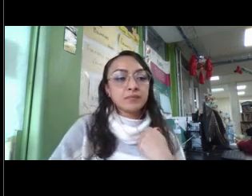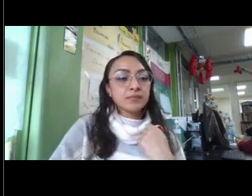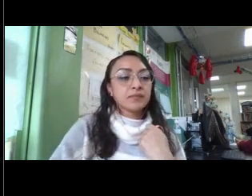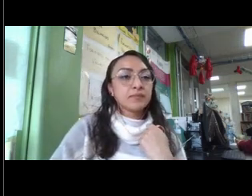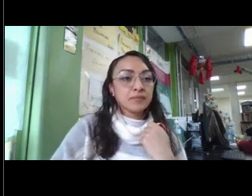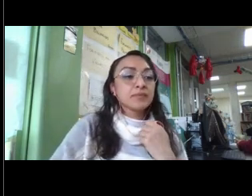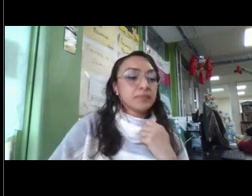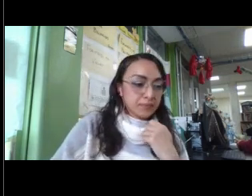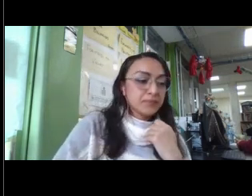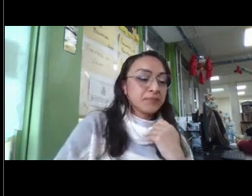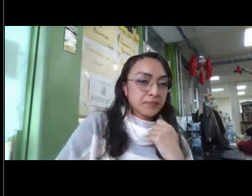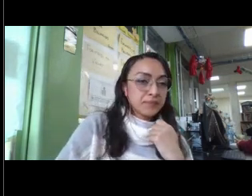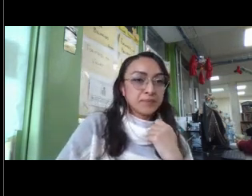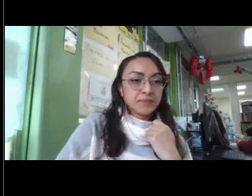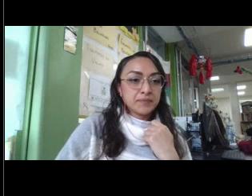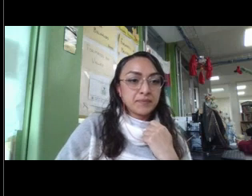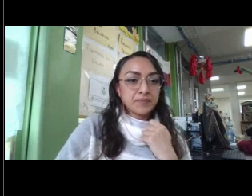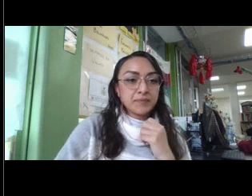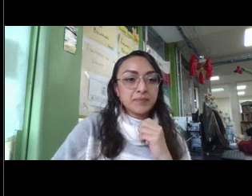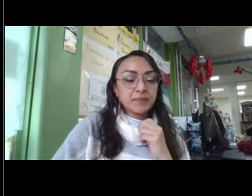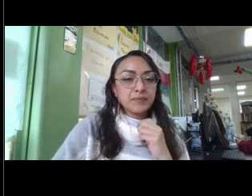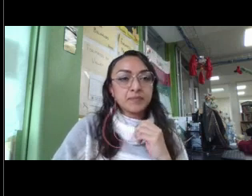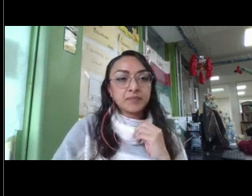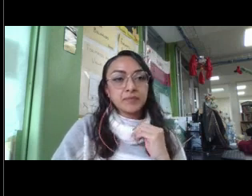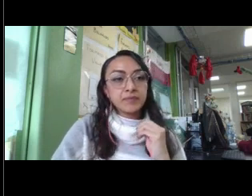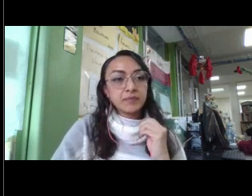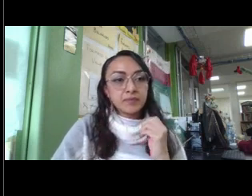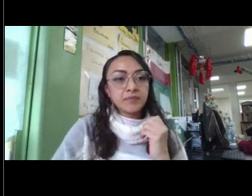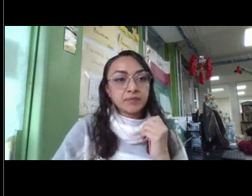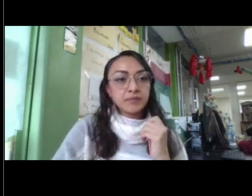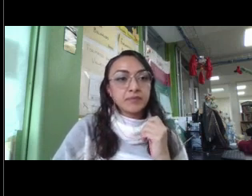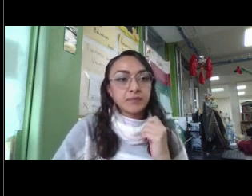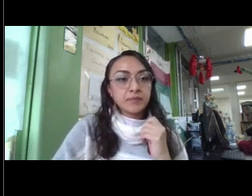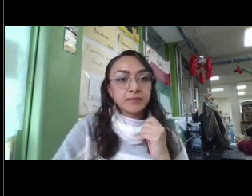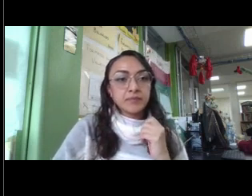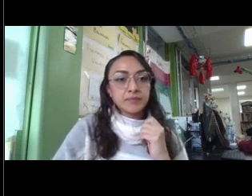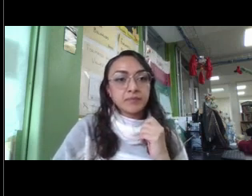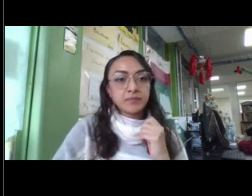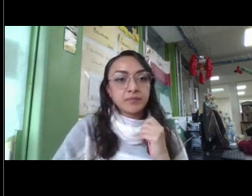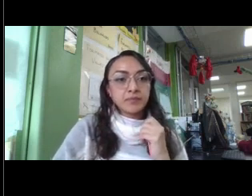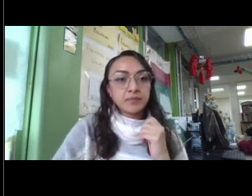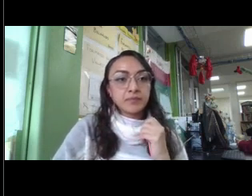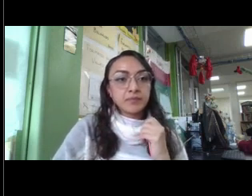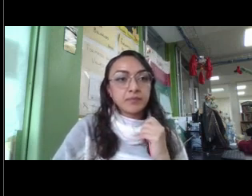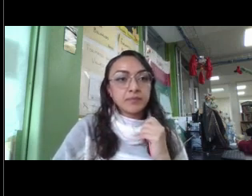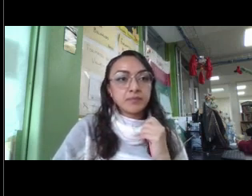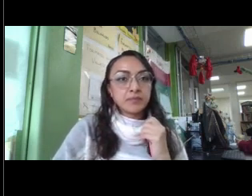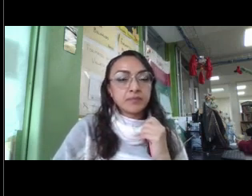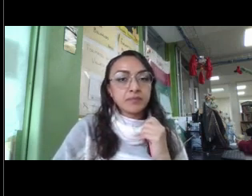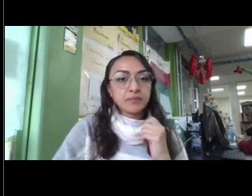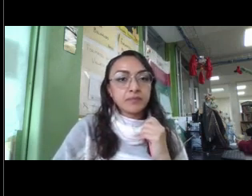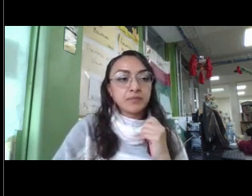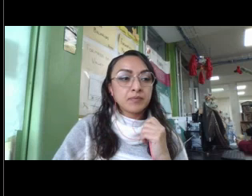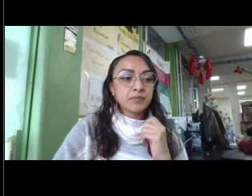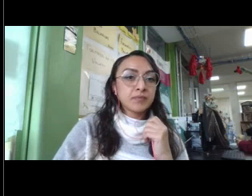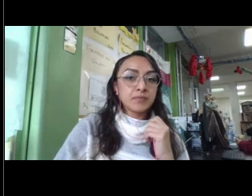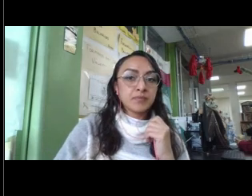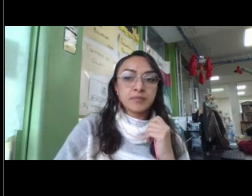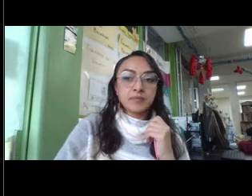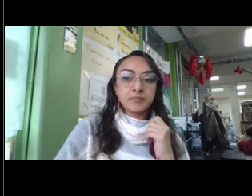¿no? O no tuvo quien le apoyara para buscar una estrategia para que él se pudiera